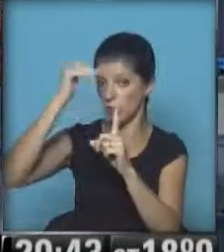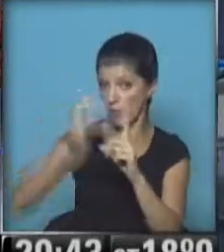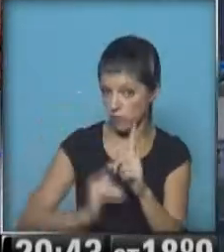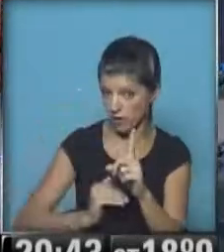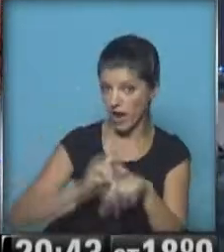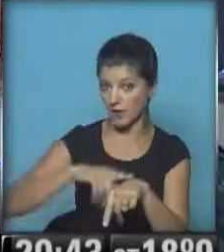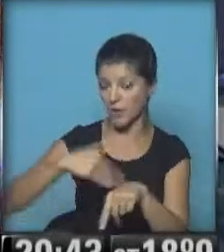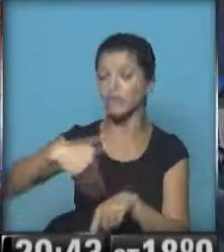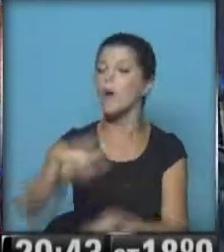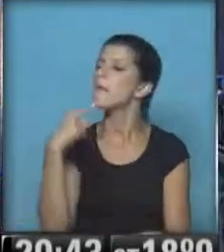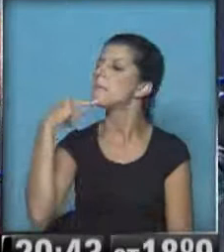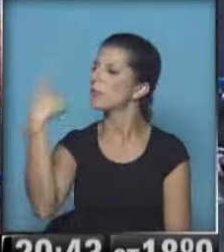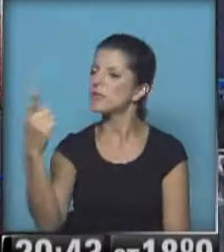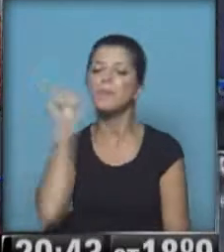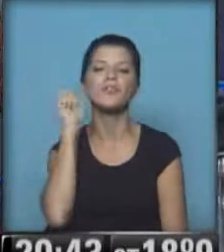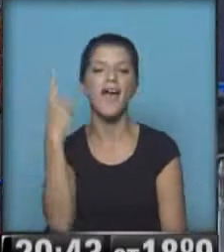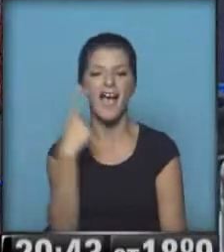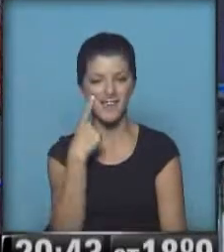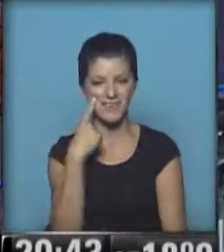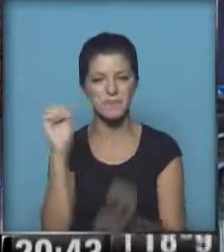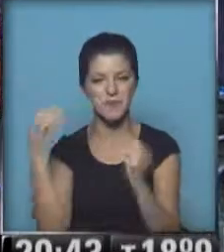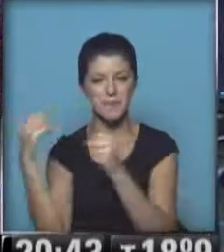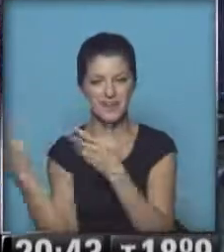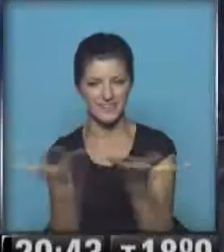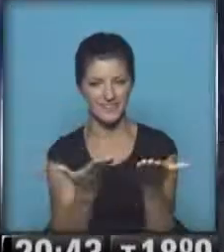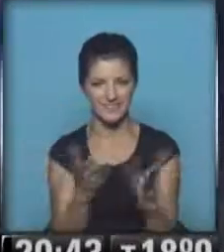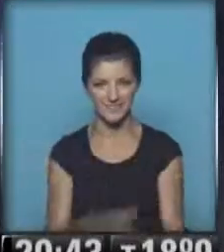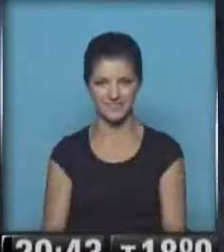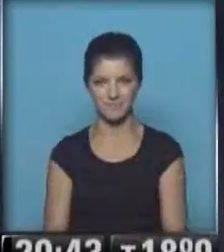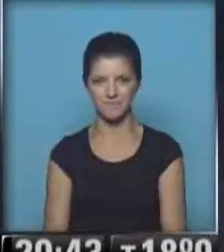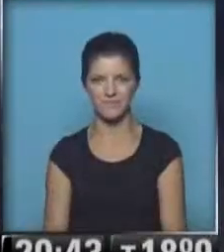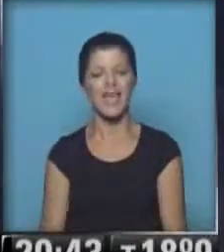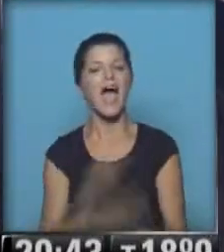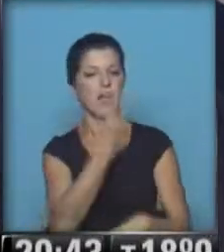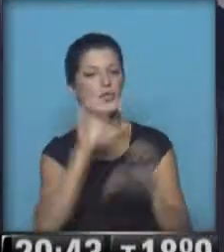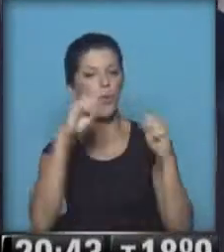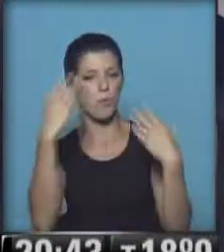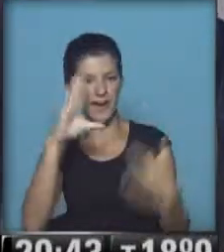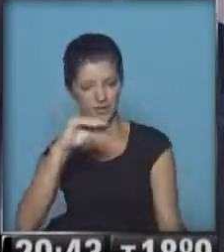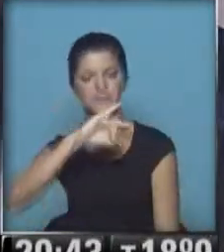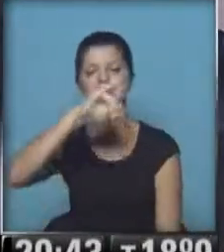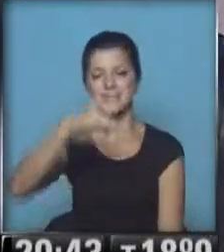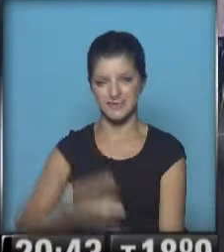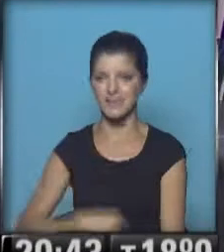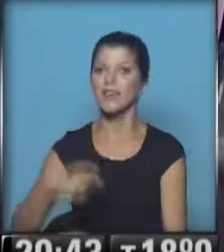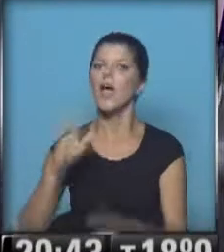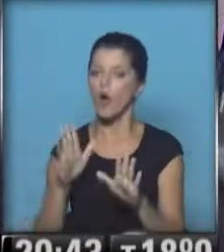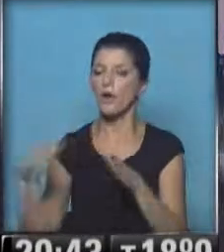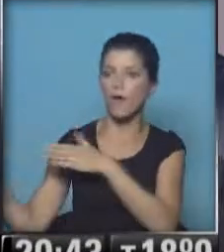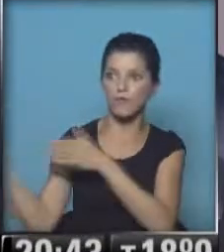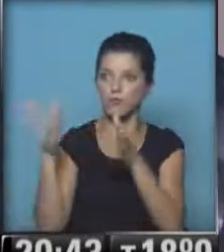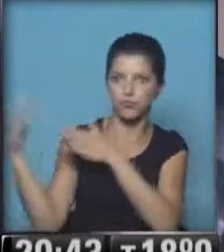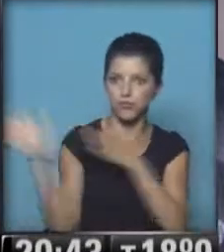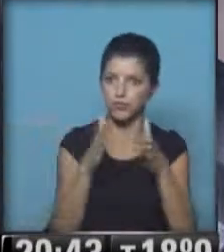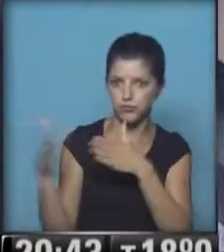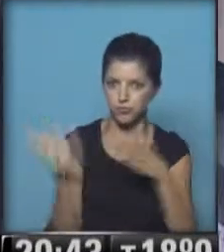próximas horas. Se lo consultamos a Gabriela Andrietti. Gaby, bienvenida. Cecilia, Pablo, muy buenas noches. Así es, mucho viento del sector este ha dejado una